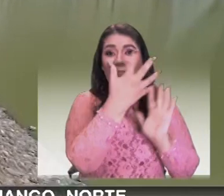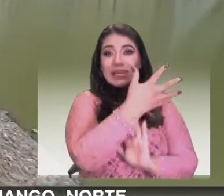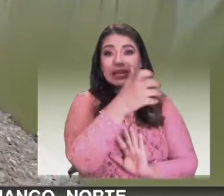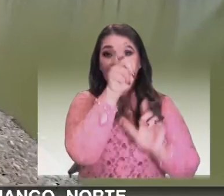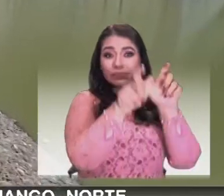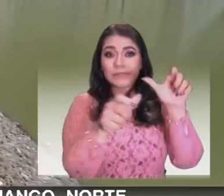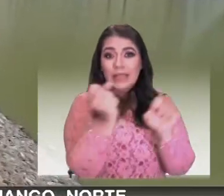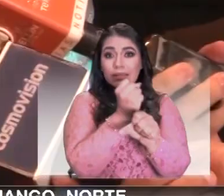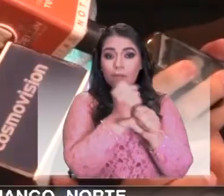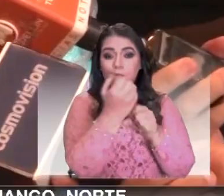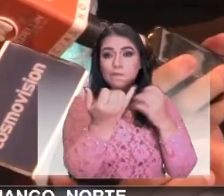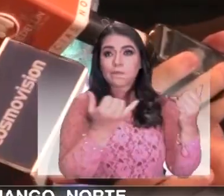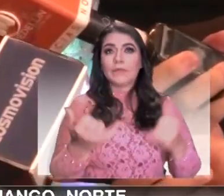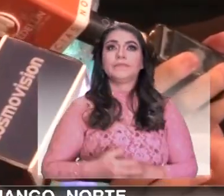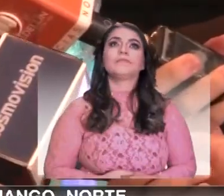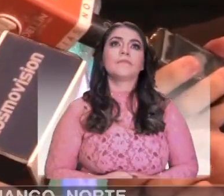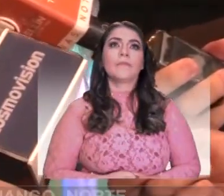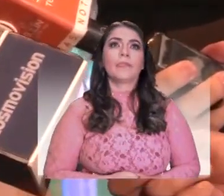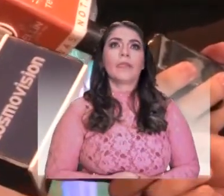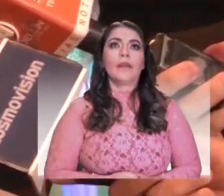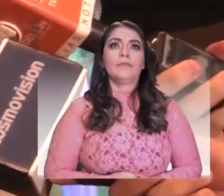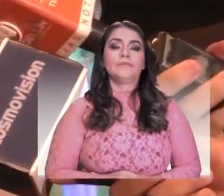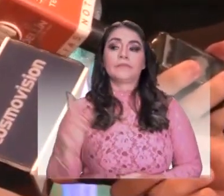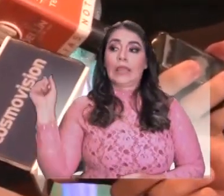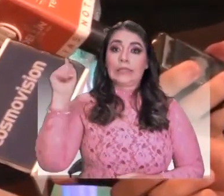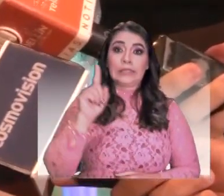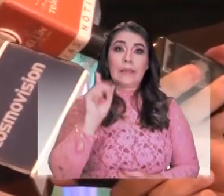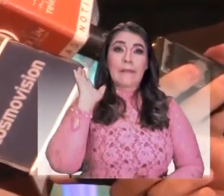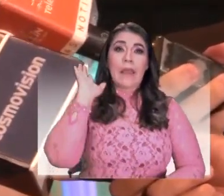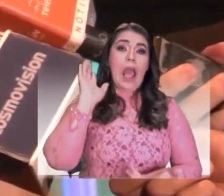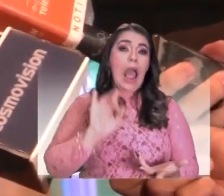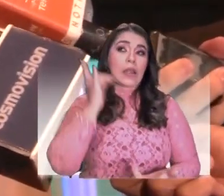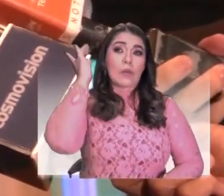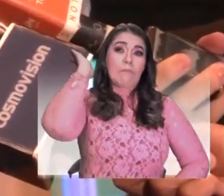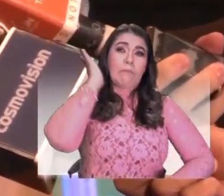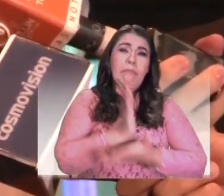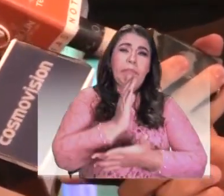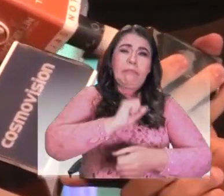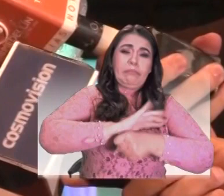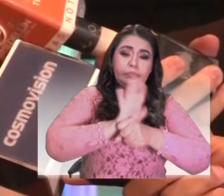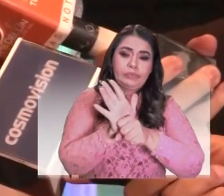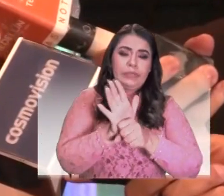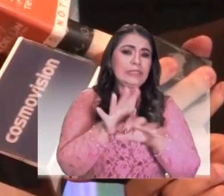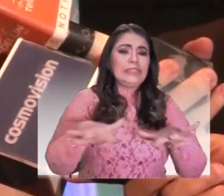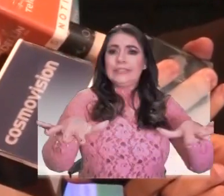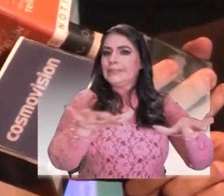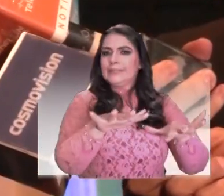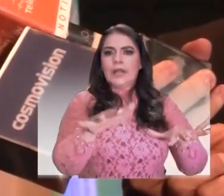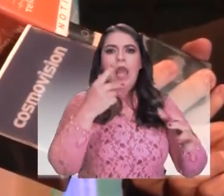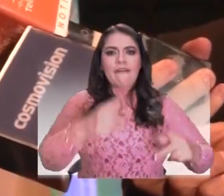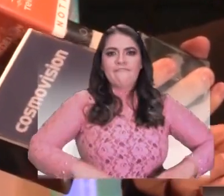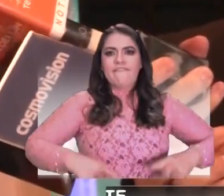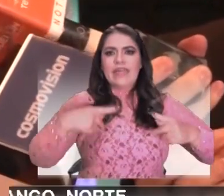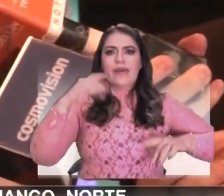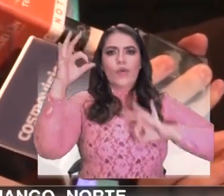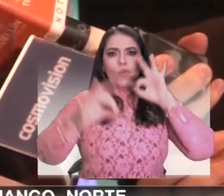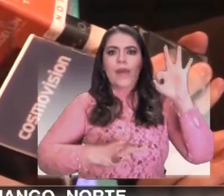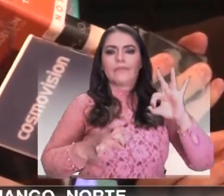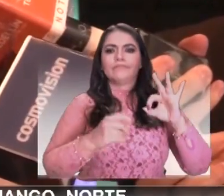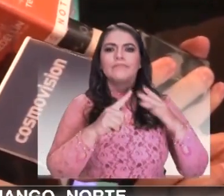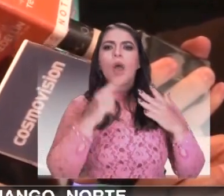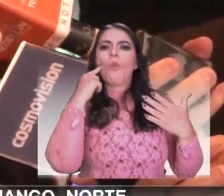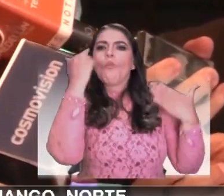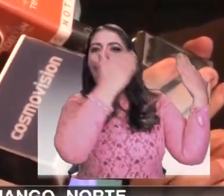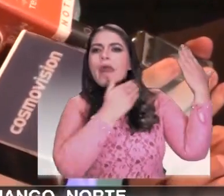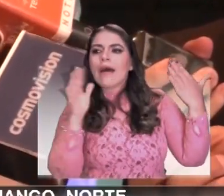de la obra cuando llegó el virus obviamente nosotros lo que hicimos es en la dirección de salvar vidas hacer una prueba general para